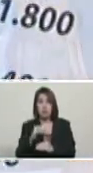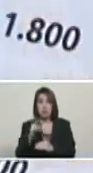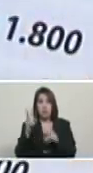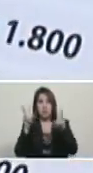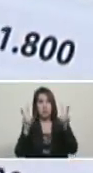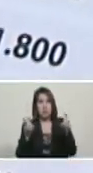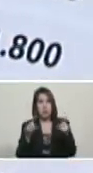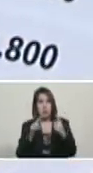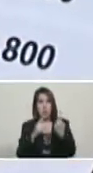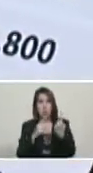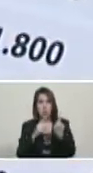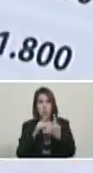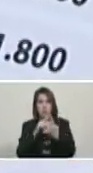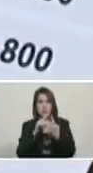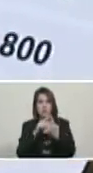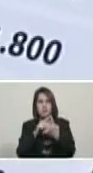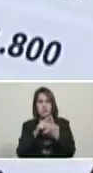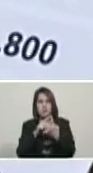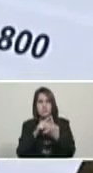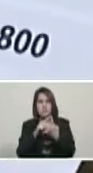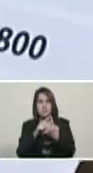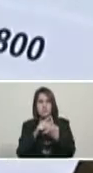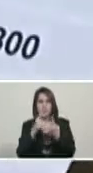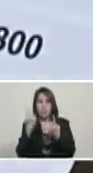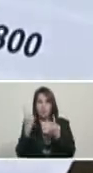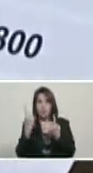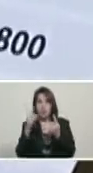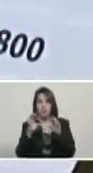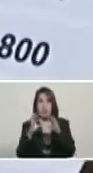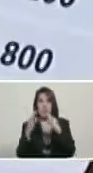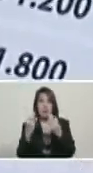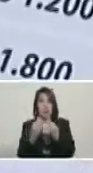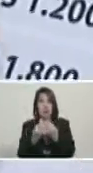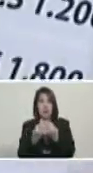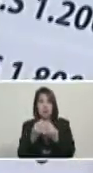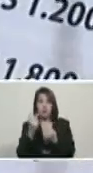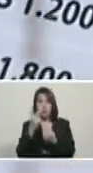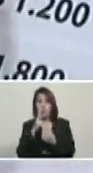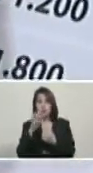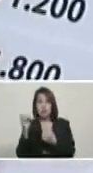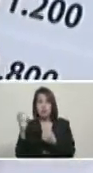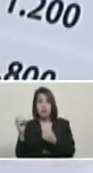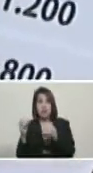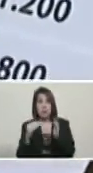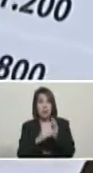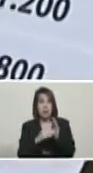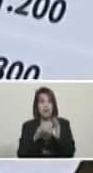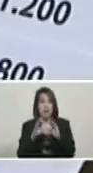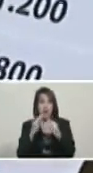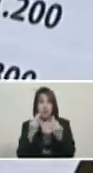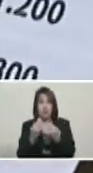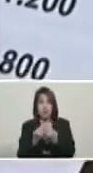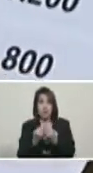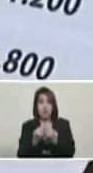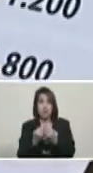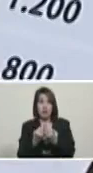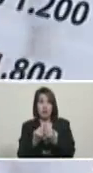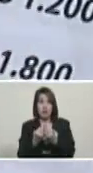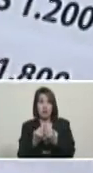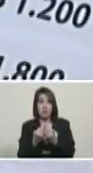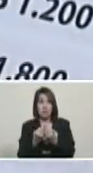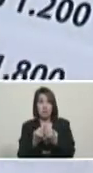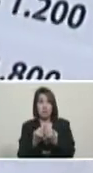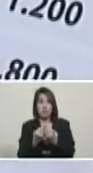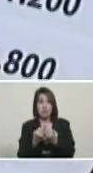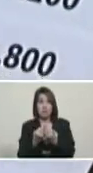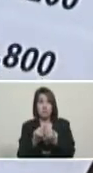1... de un familiar. Son 200.000 familias, son 200.000 personas, mejor